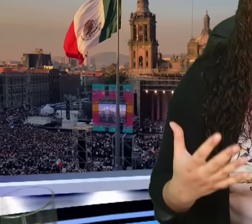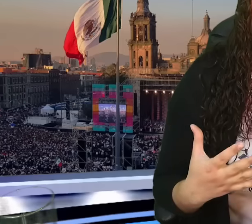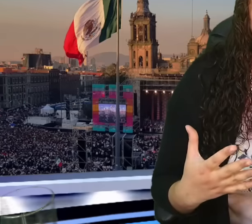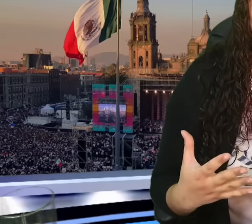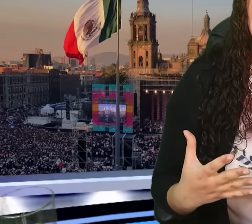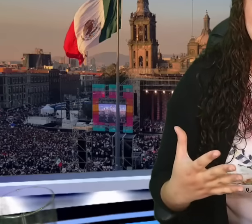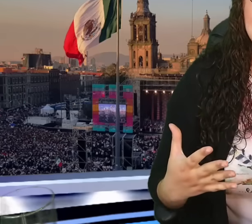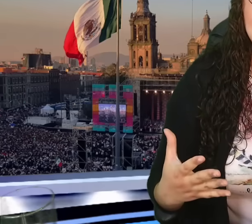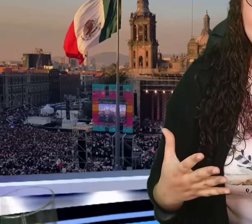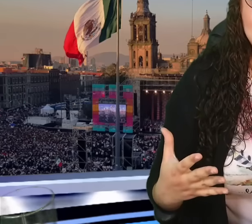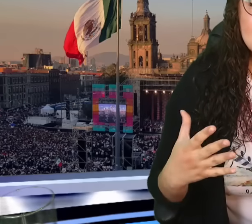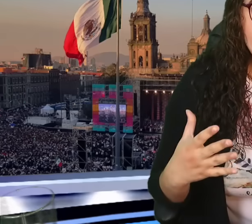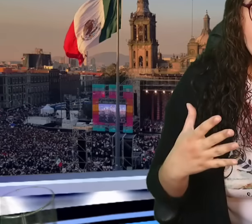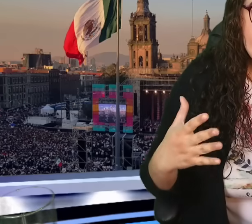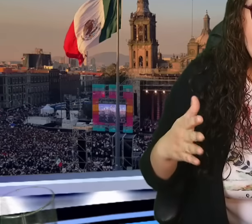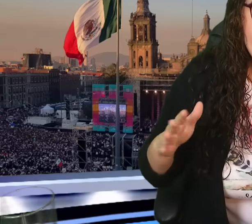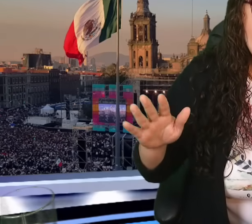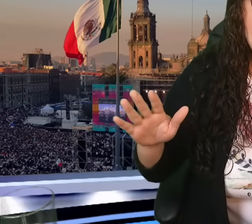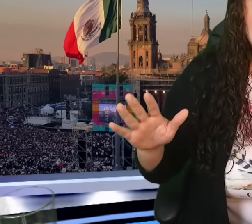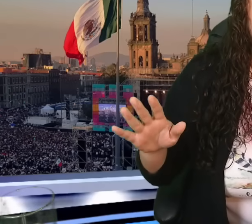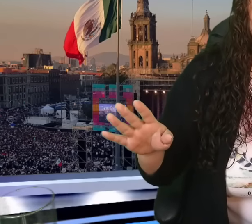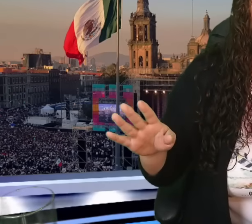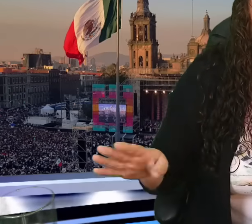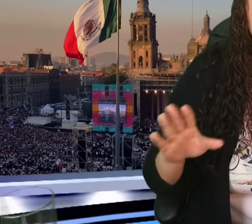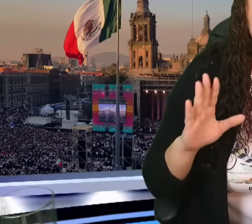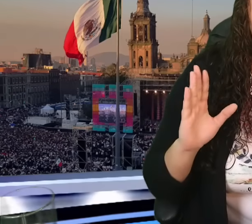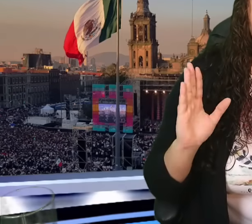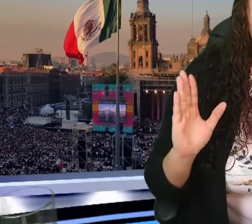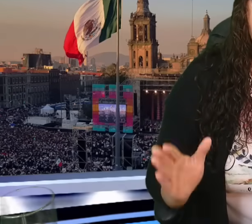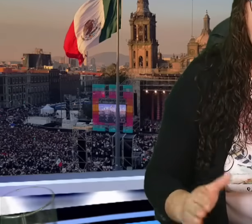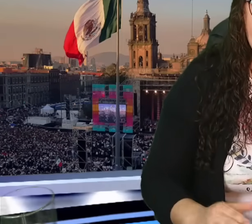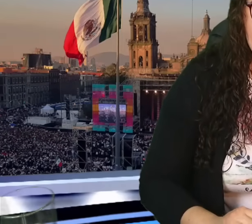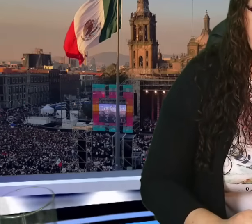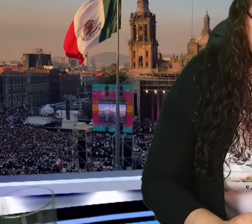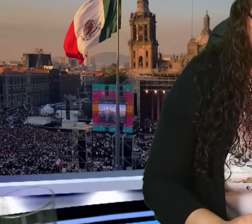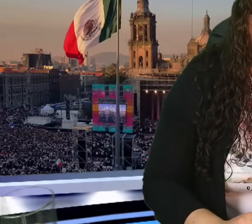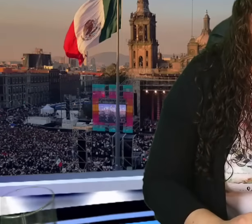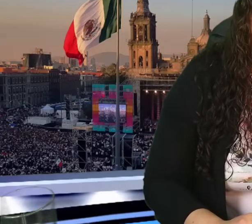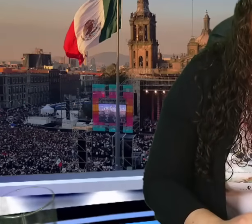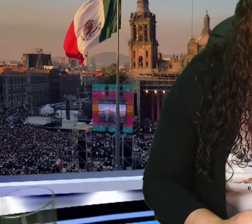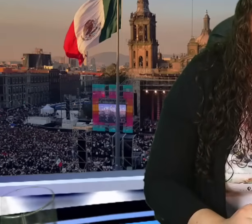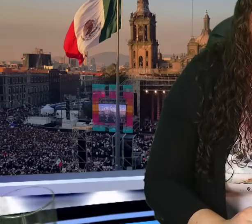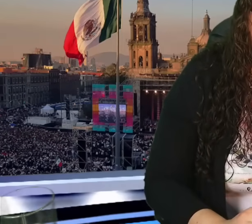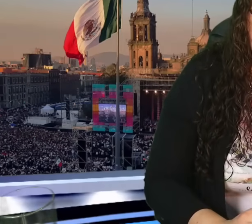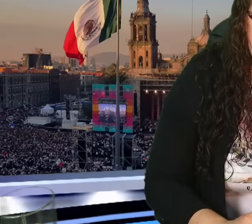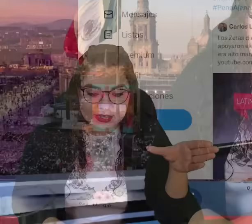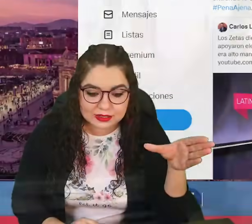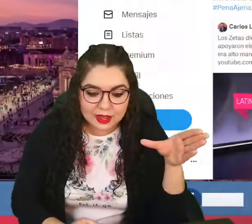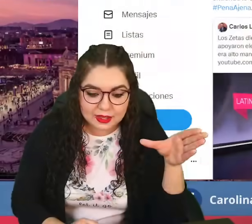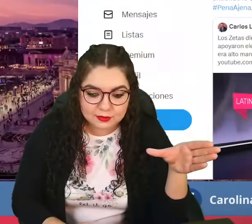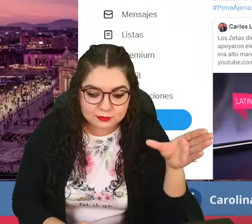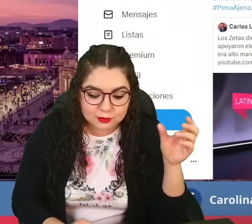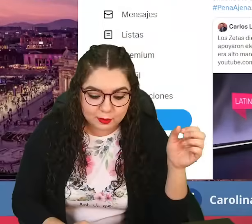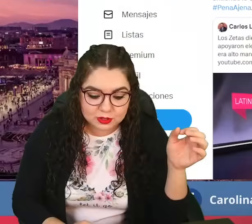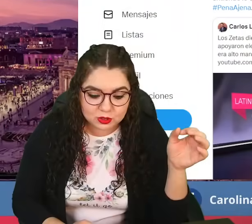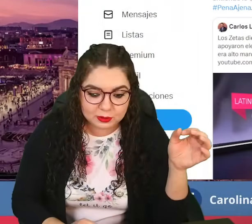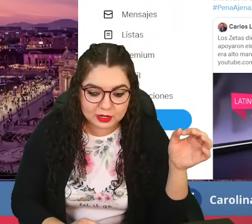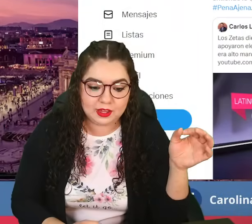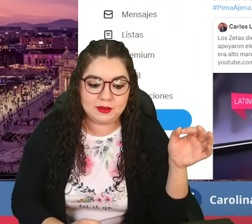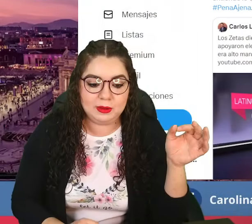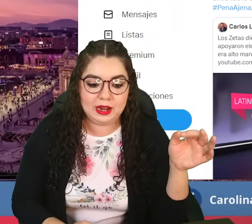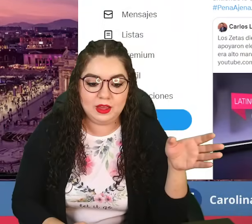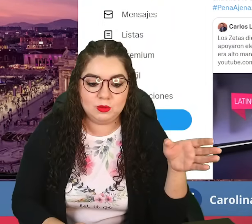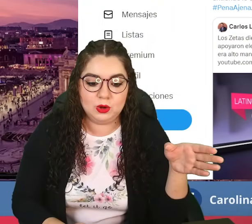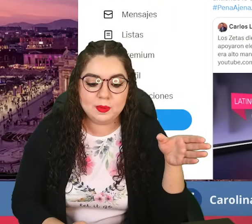único al que está mandando este mensaje de dejen de meterse en lo que no les importa. Vamos con esta información, mi